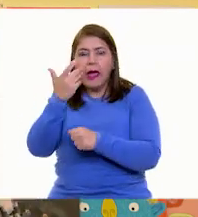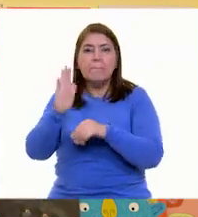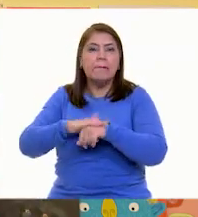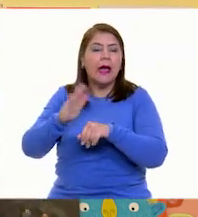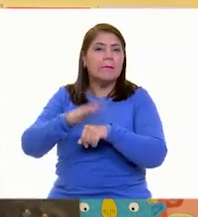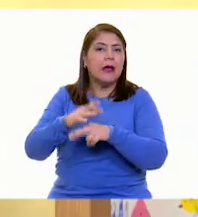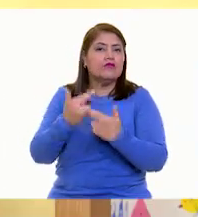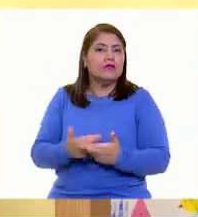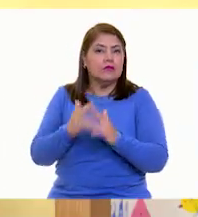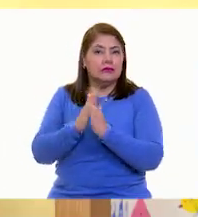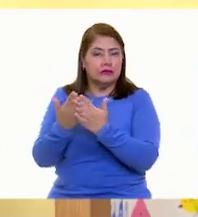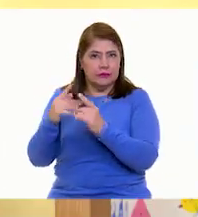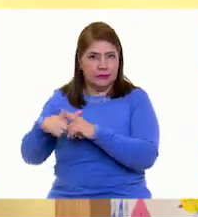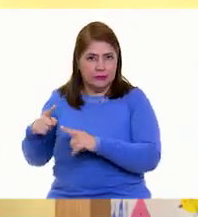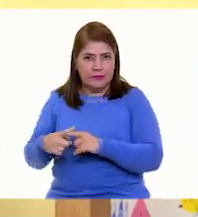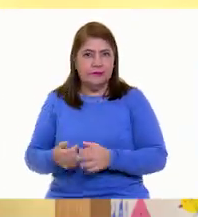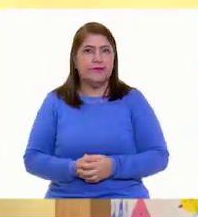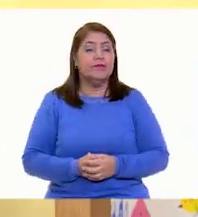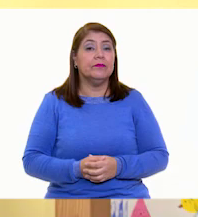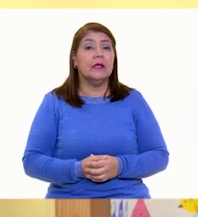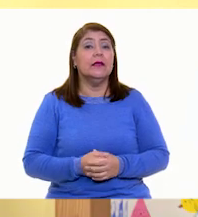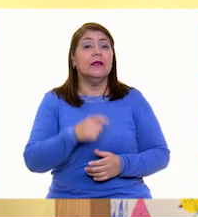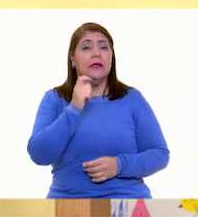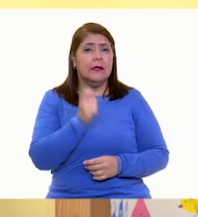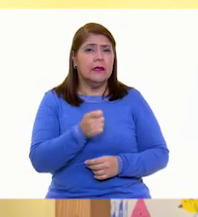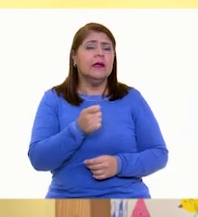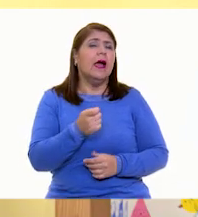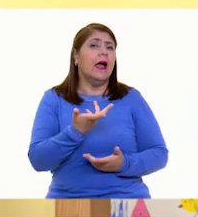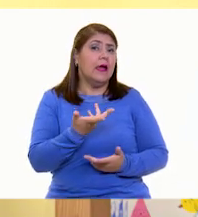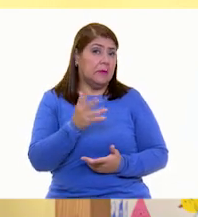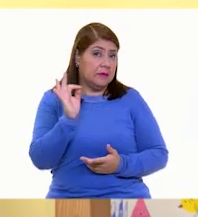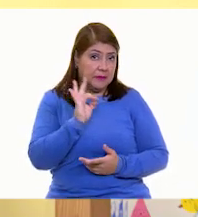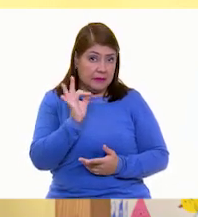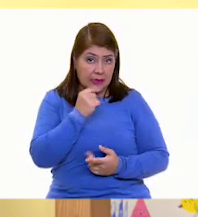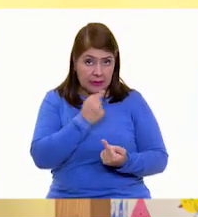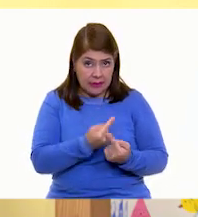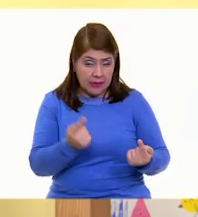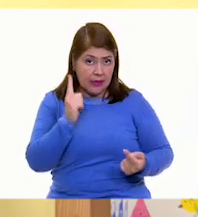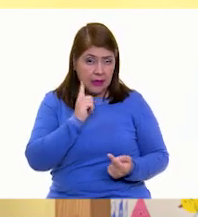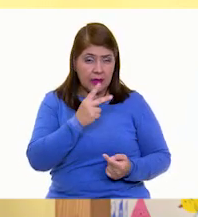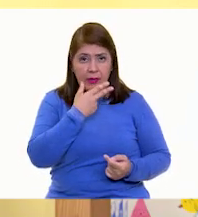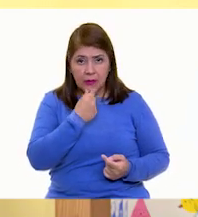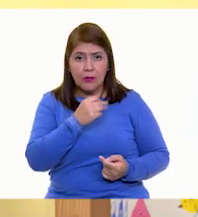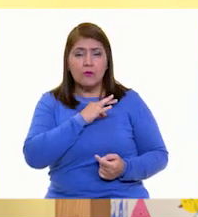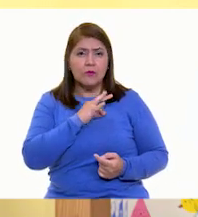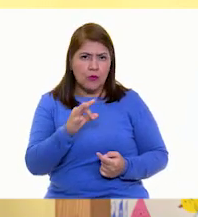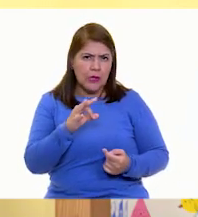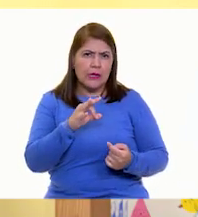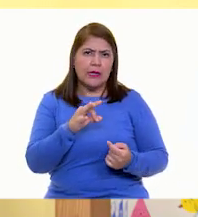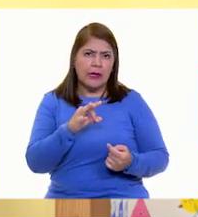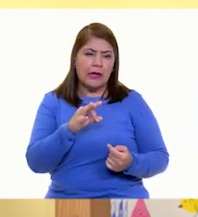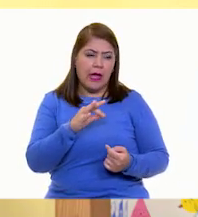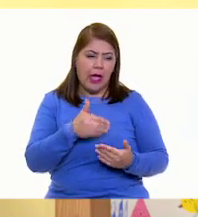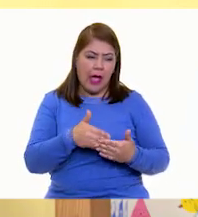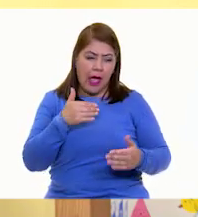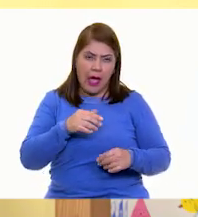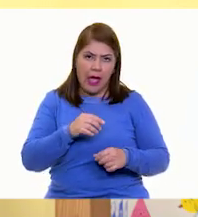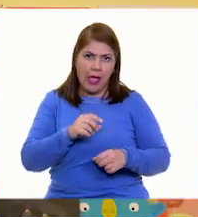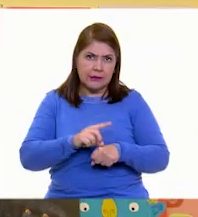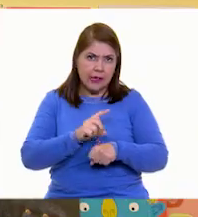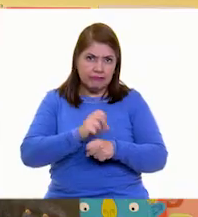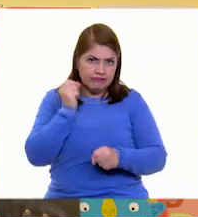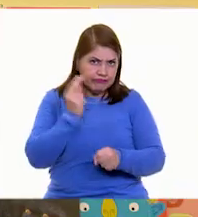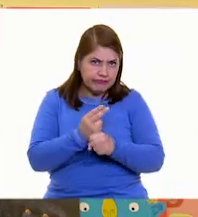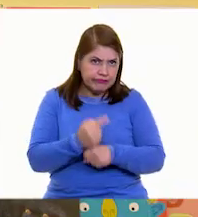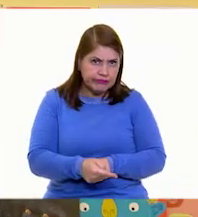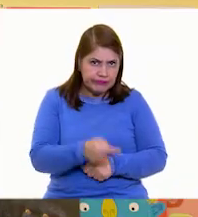textos. Entonces, es posible que también las niñas y los niños se conviertan en lectores a temprana edad.